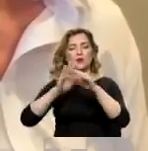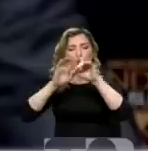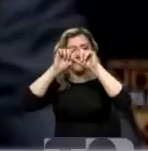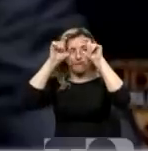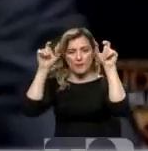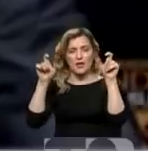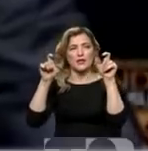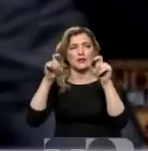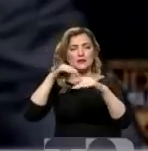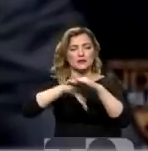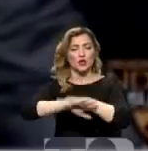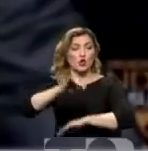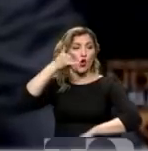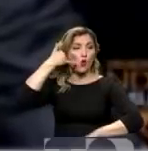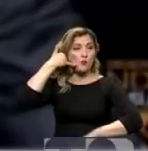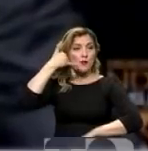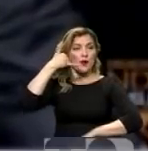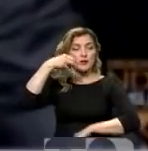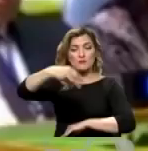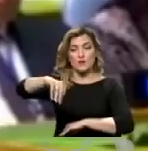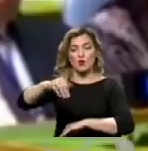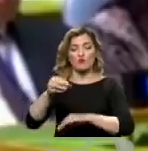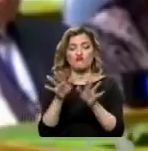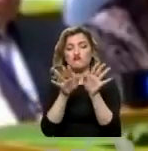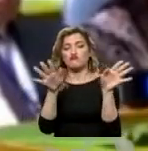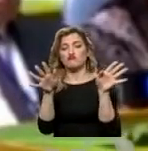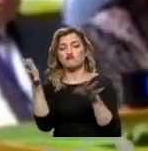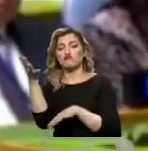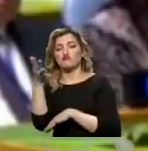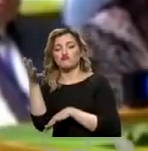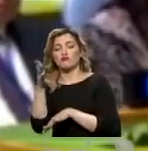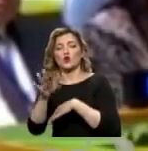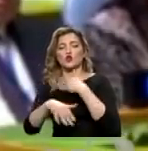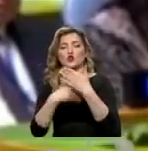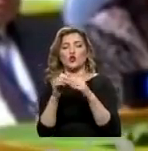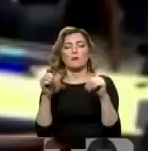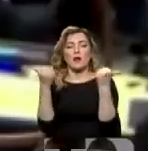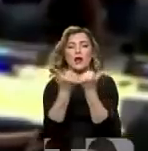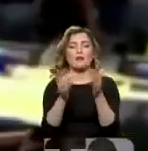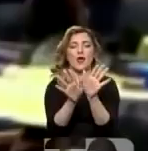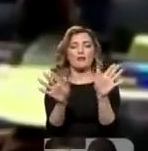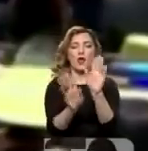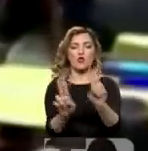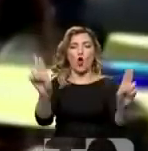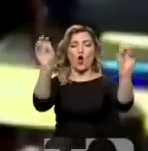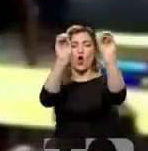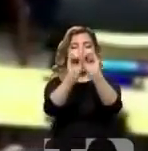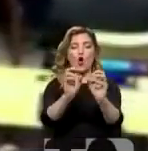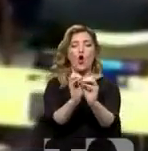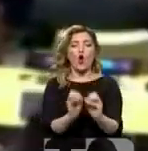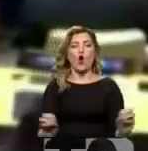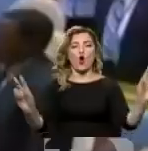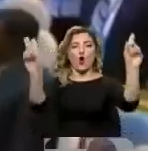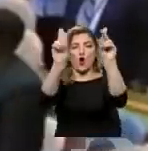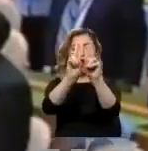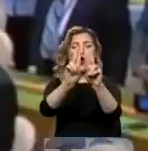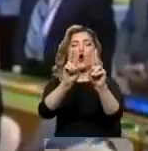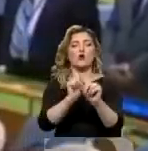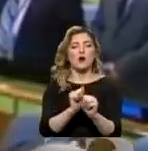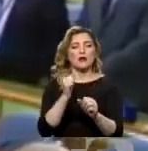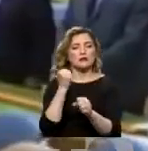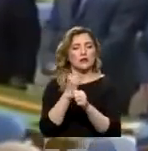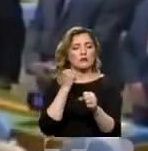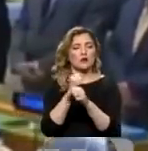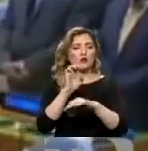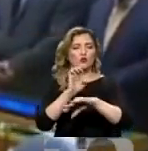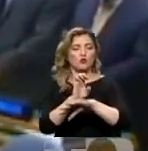dirigirá a todos los gobernantes presentes durante la Asamblea General de las Naciones Unidas, donde se prevé que presente resultados del desempeño ecuatoriano en